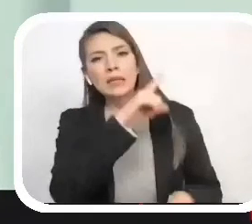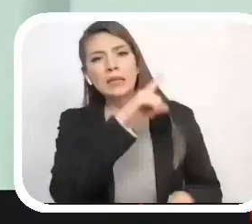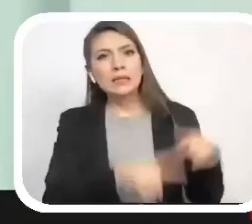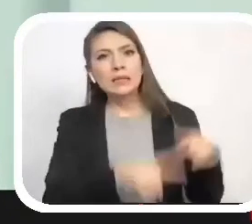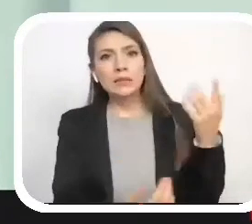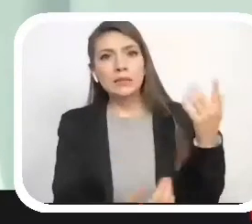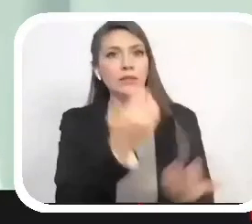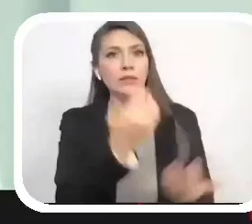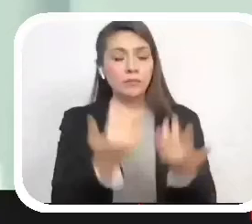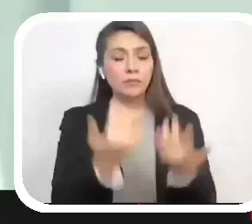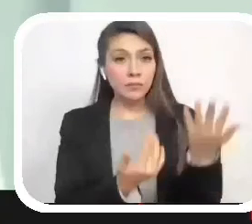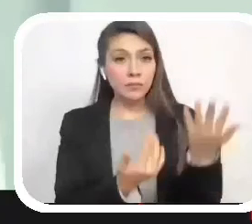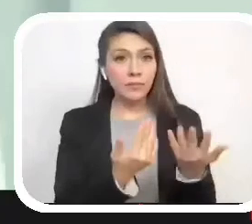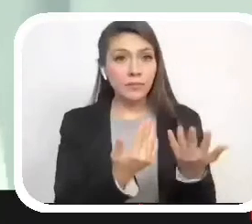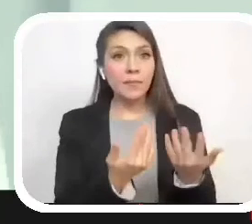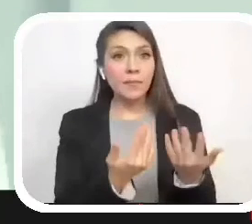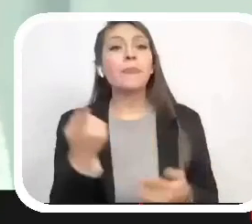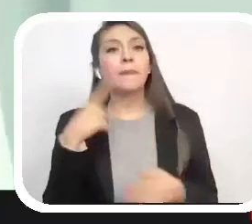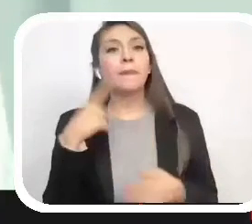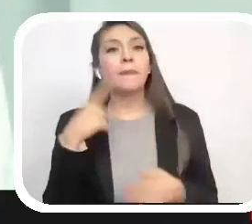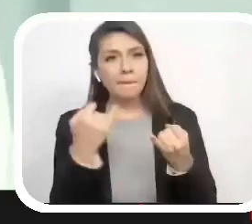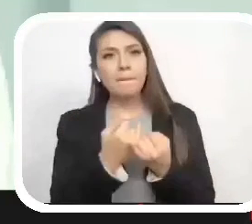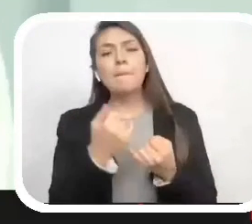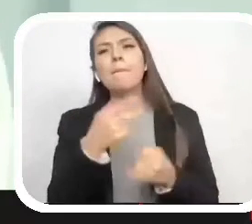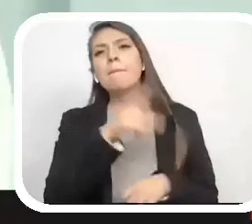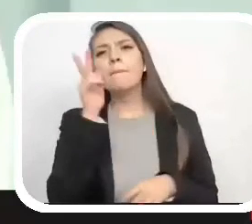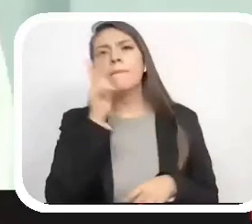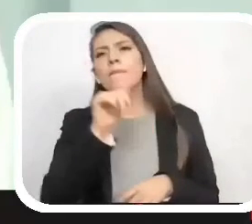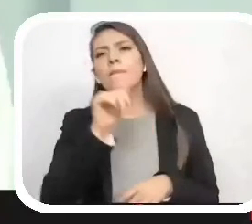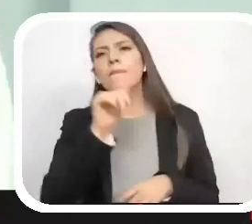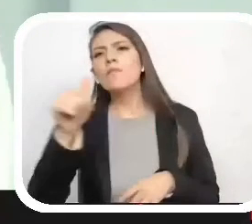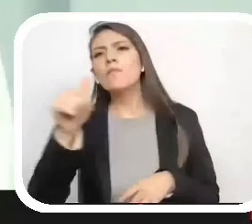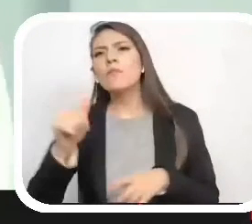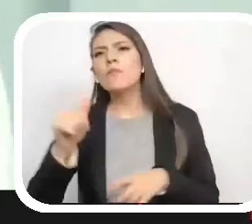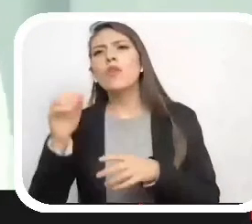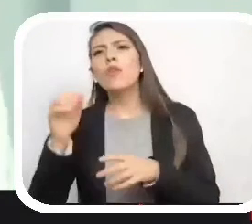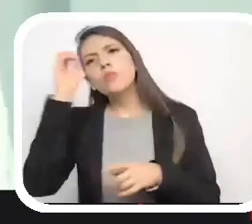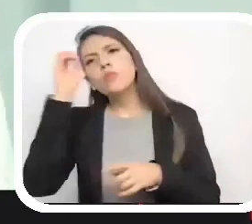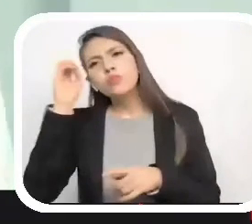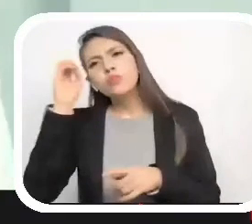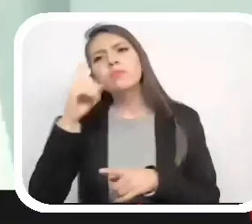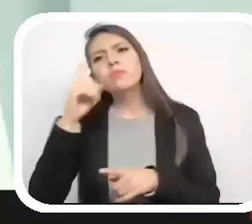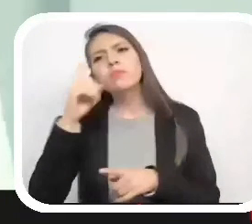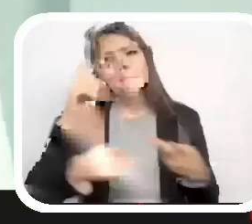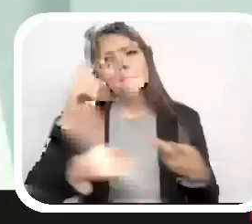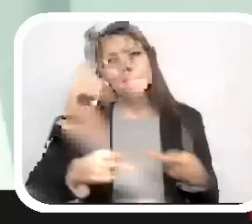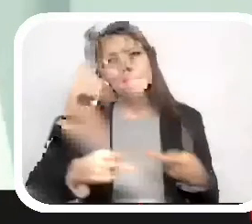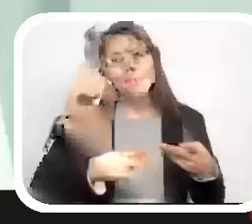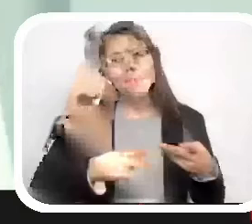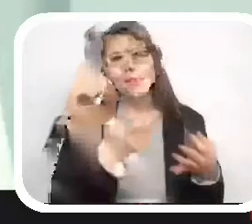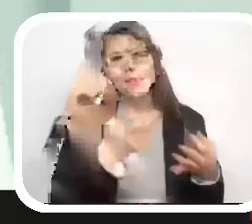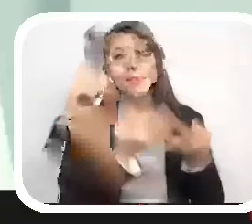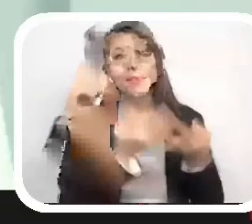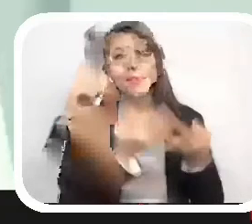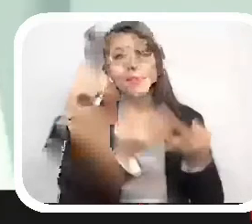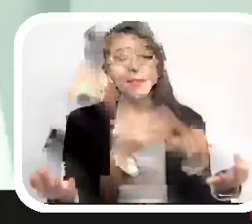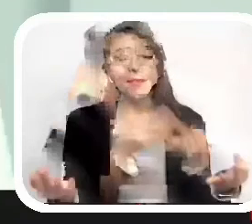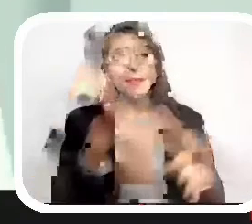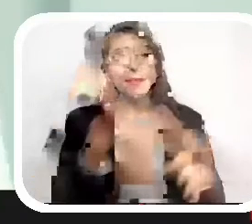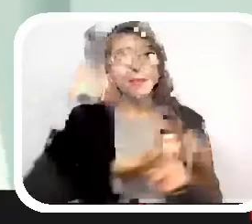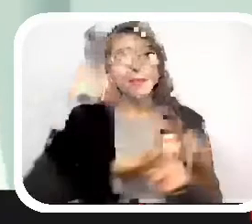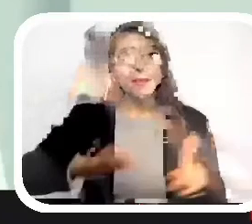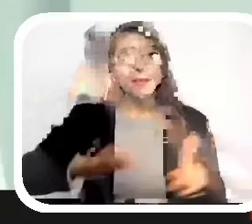todo siempre explorar otras opciones para la preparación de sus predios y evitar usar este tipo de